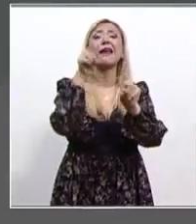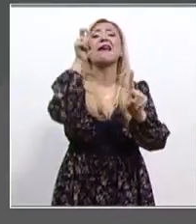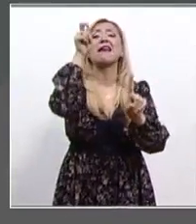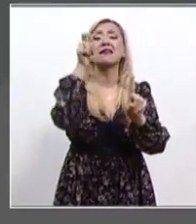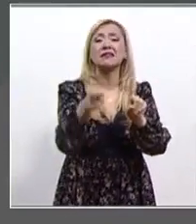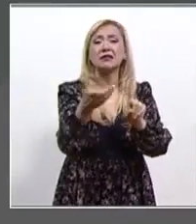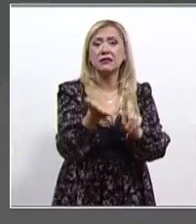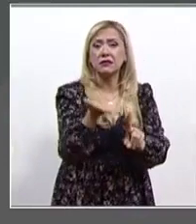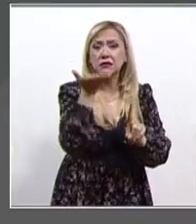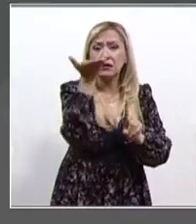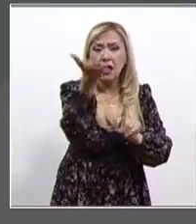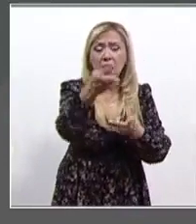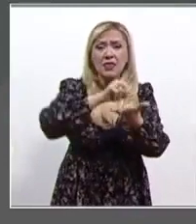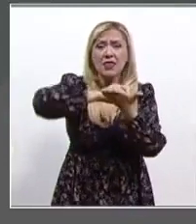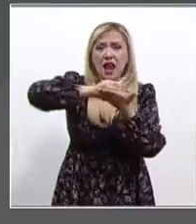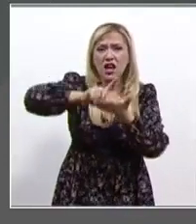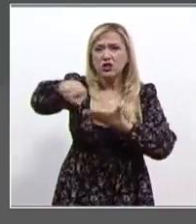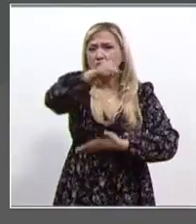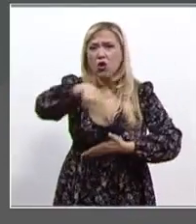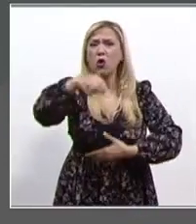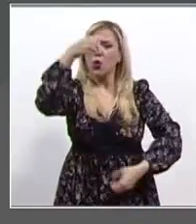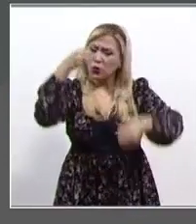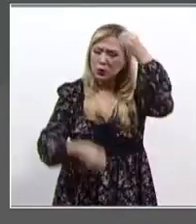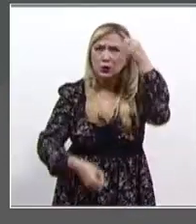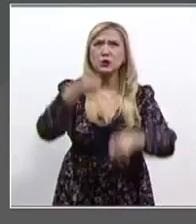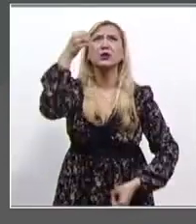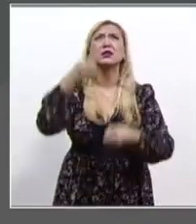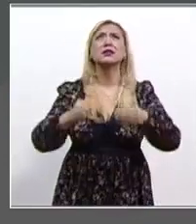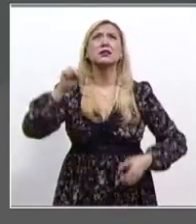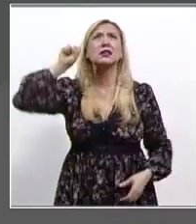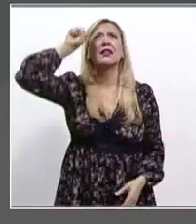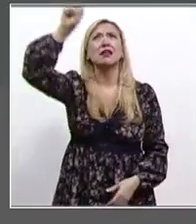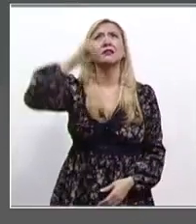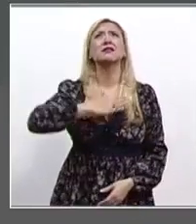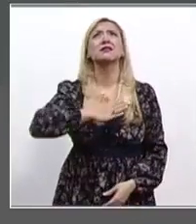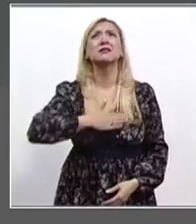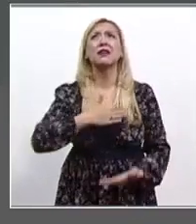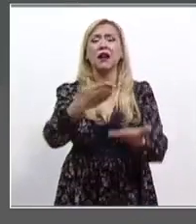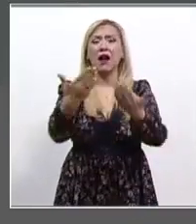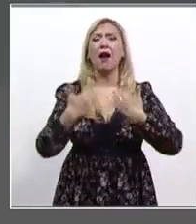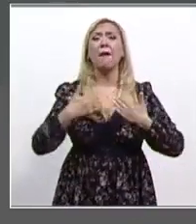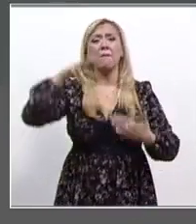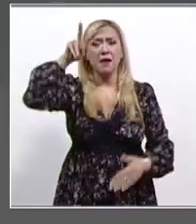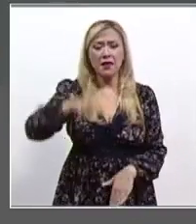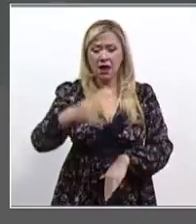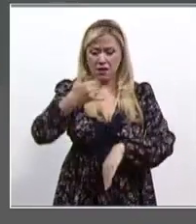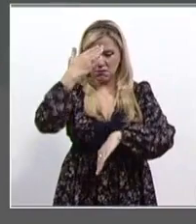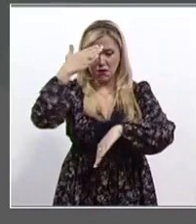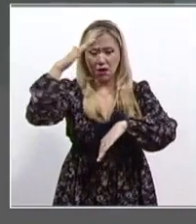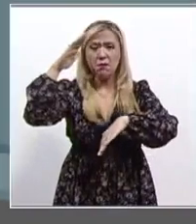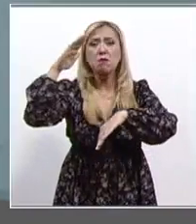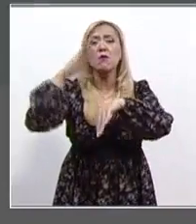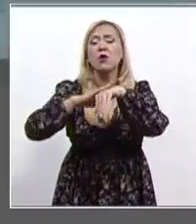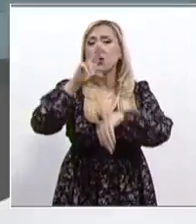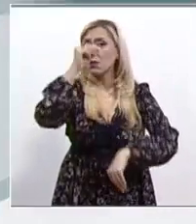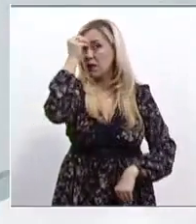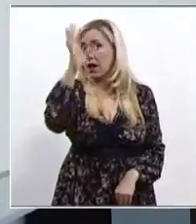materialización del derecho al acceso a la justicia, a la verdad, a la memoria.